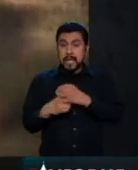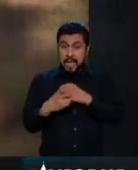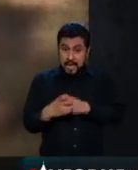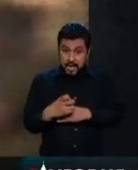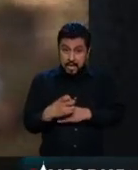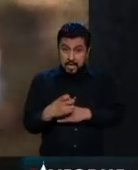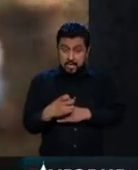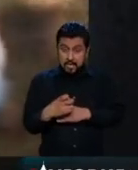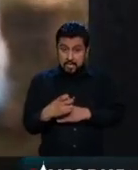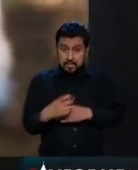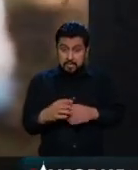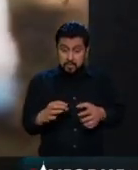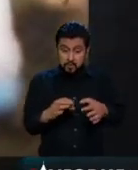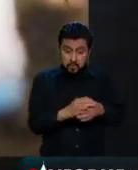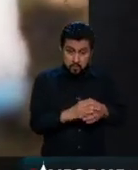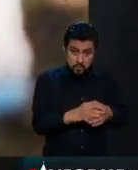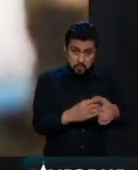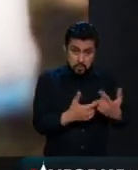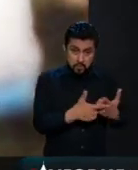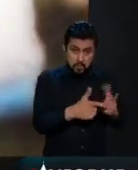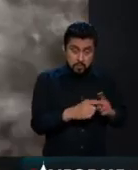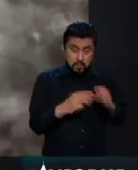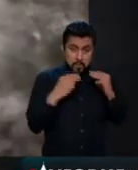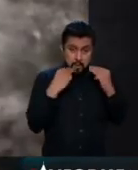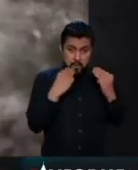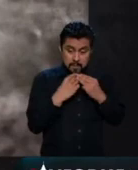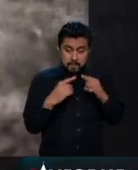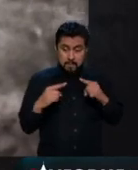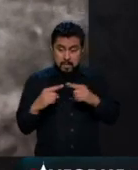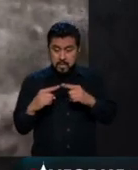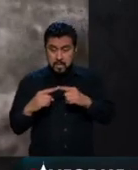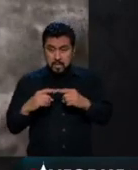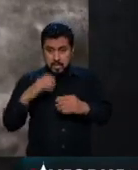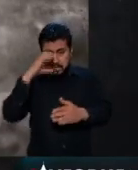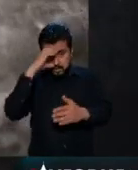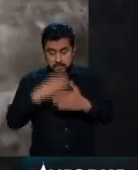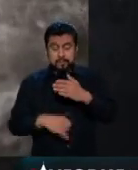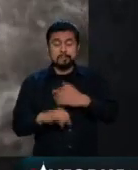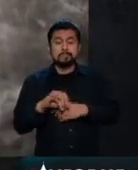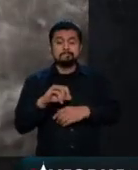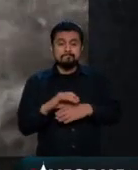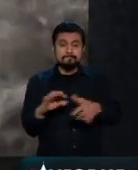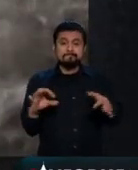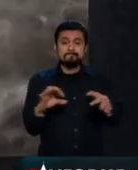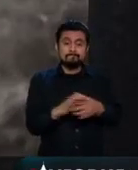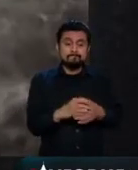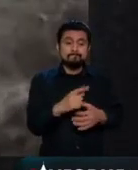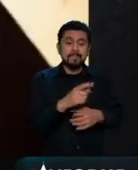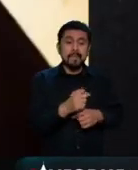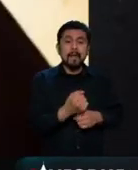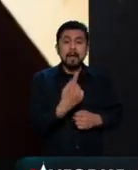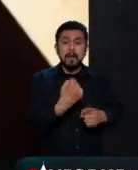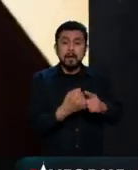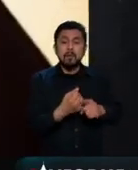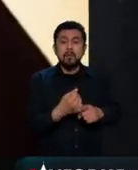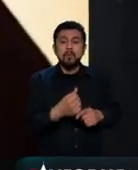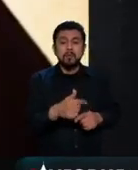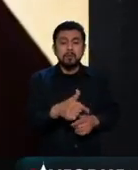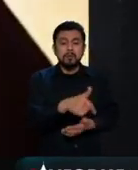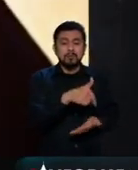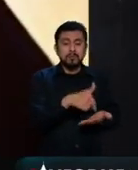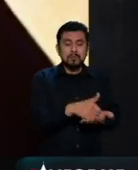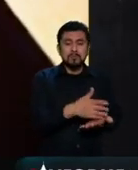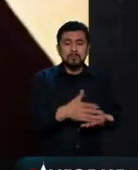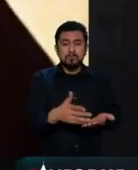ahí presente, en la medida en que la Iglesia está justo en esos tejidos sociales. El tema acá es